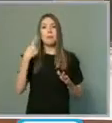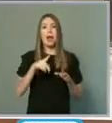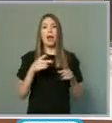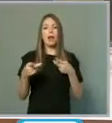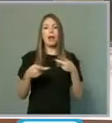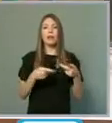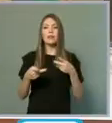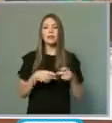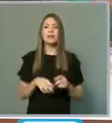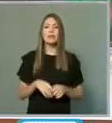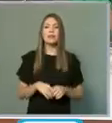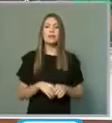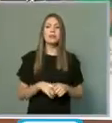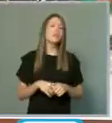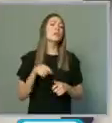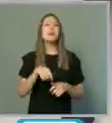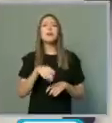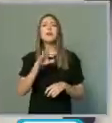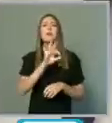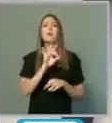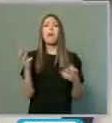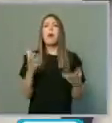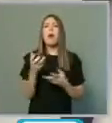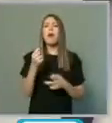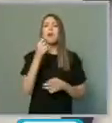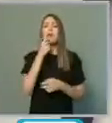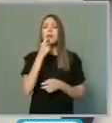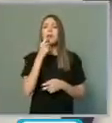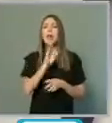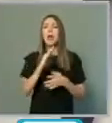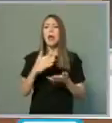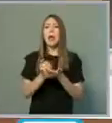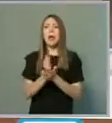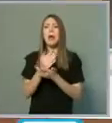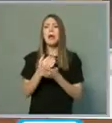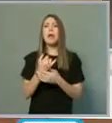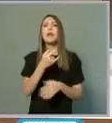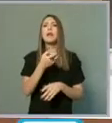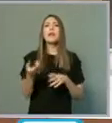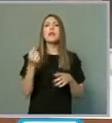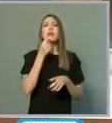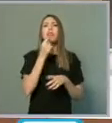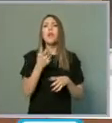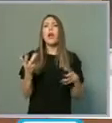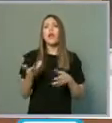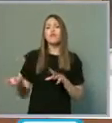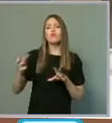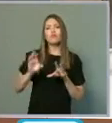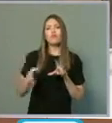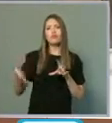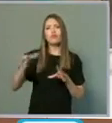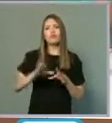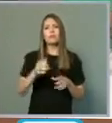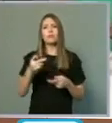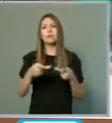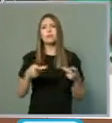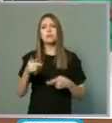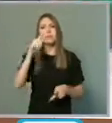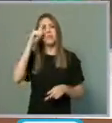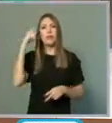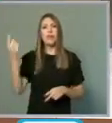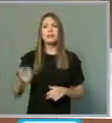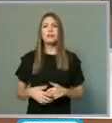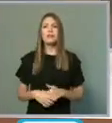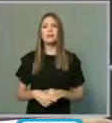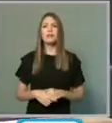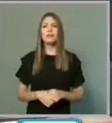es perfecto para que lo hagan los niños. Ya les Exactamente. picamos todo y ellos nada más van integrando todos los ingredientes. Exactamente, en lo que Cintia está de aquel